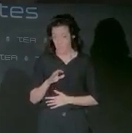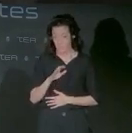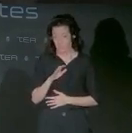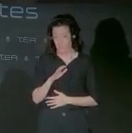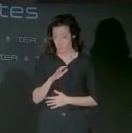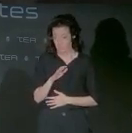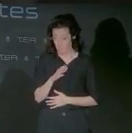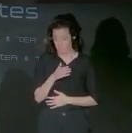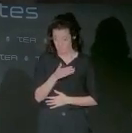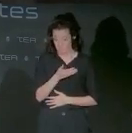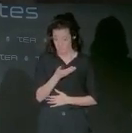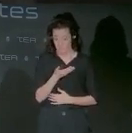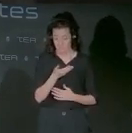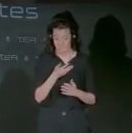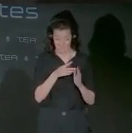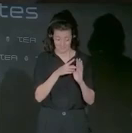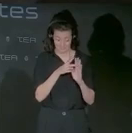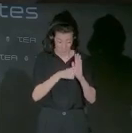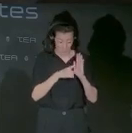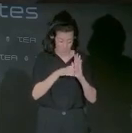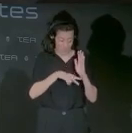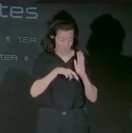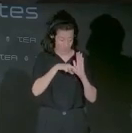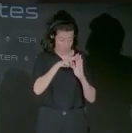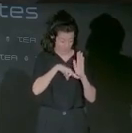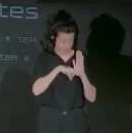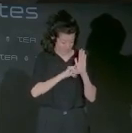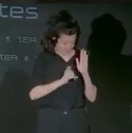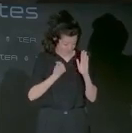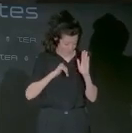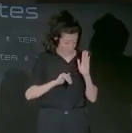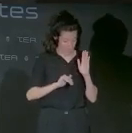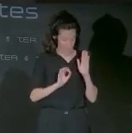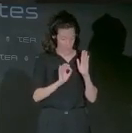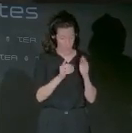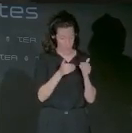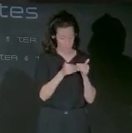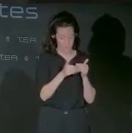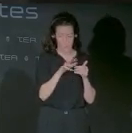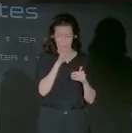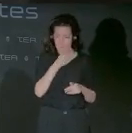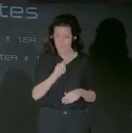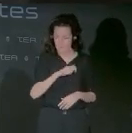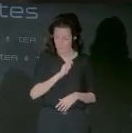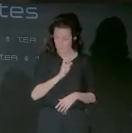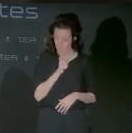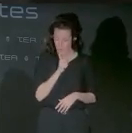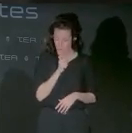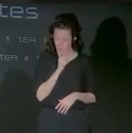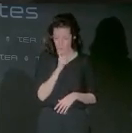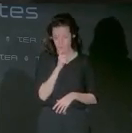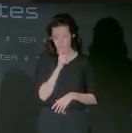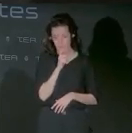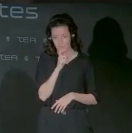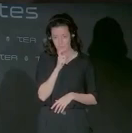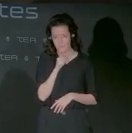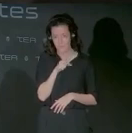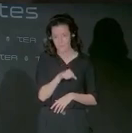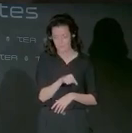a que también todos estos marcos regulatorios que ya existen y los nuevos, no sé cómo se dice en español, sandboxes que se están